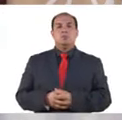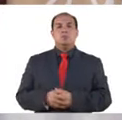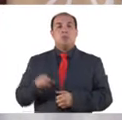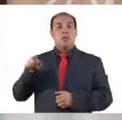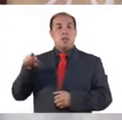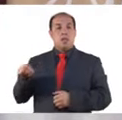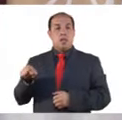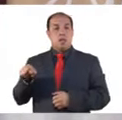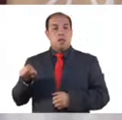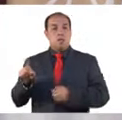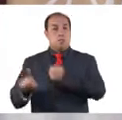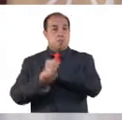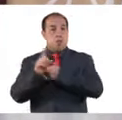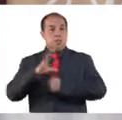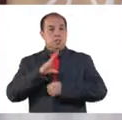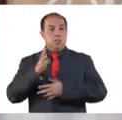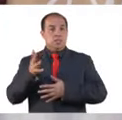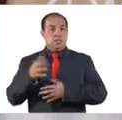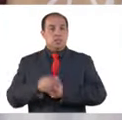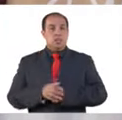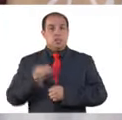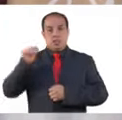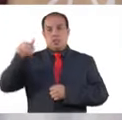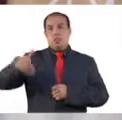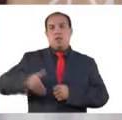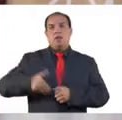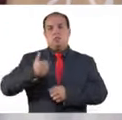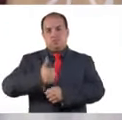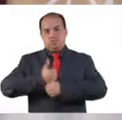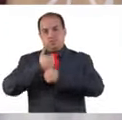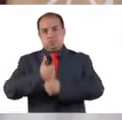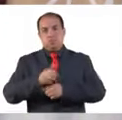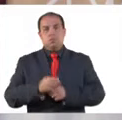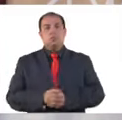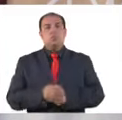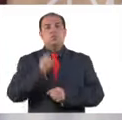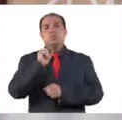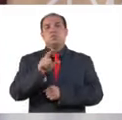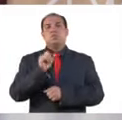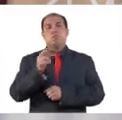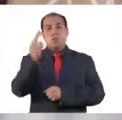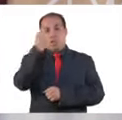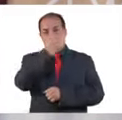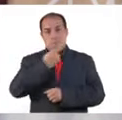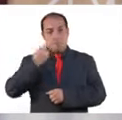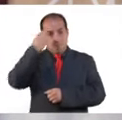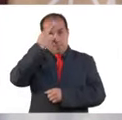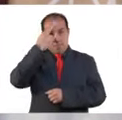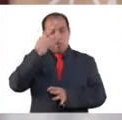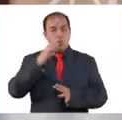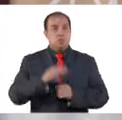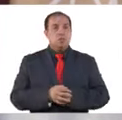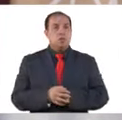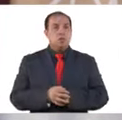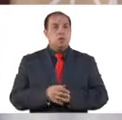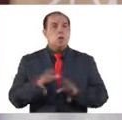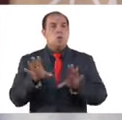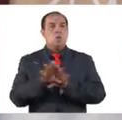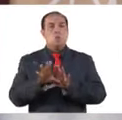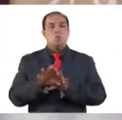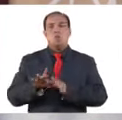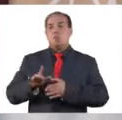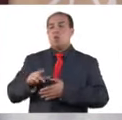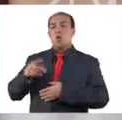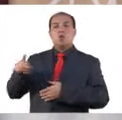porque sufrió por el propio accidente, entonces está viendo también pues cómo se le puede apoyar